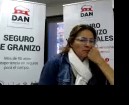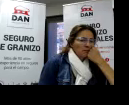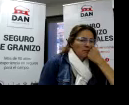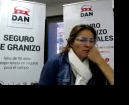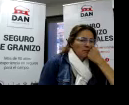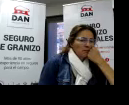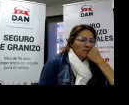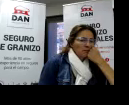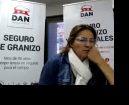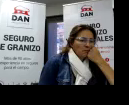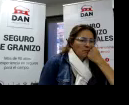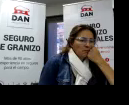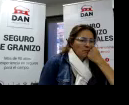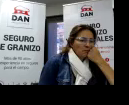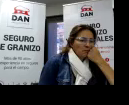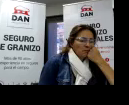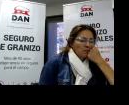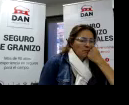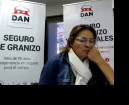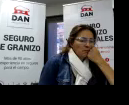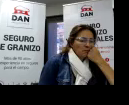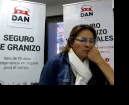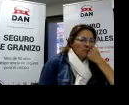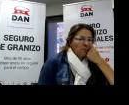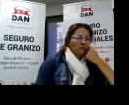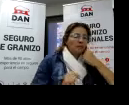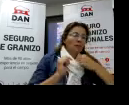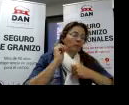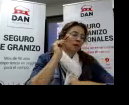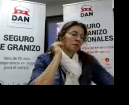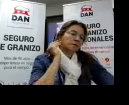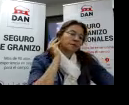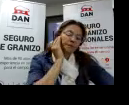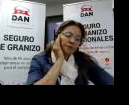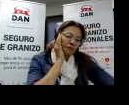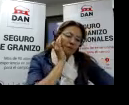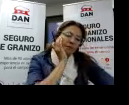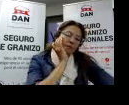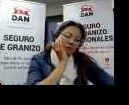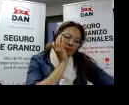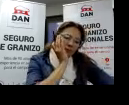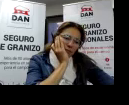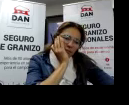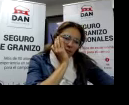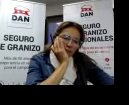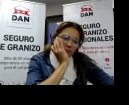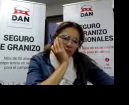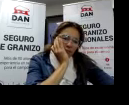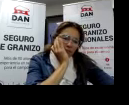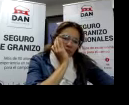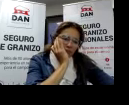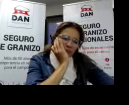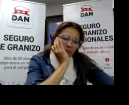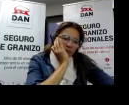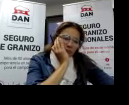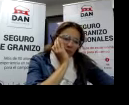parejo, quizás de menor volumen, pero emparejando un poco más. No es que vamos a tener que tener esa suerte de que caiga justo el chaparrón sobre